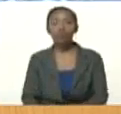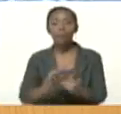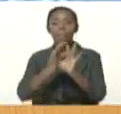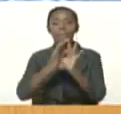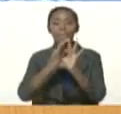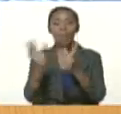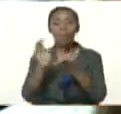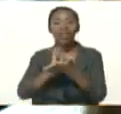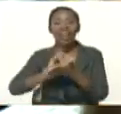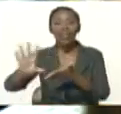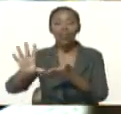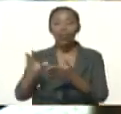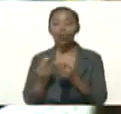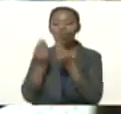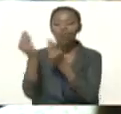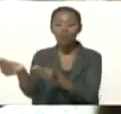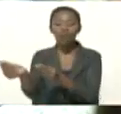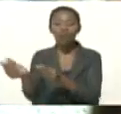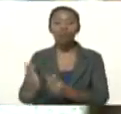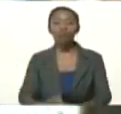petrocrédito.